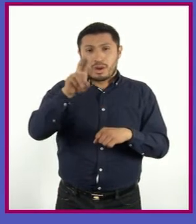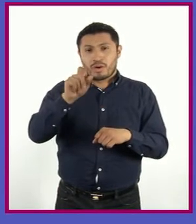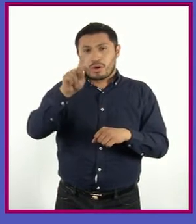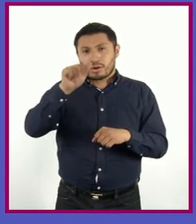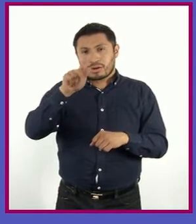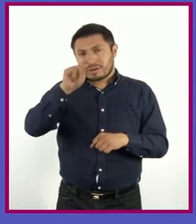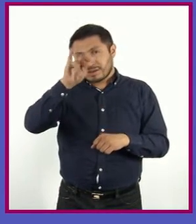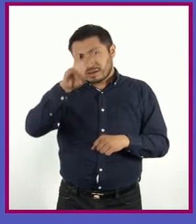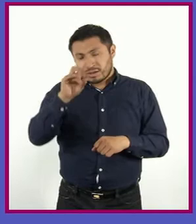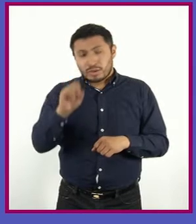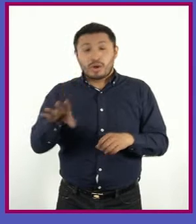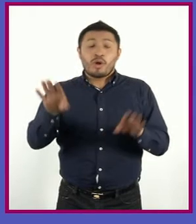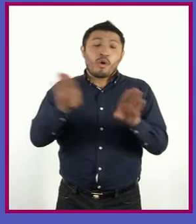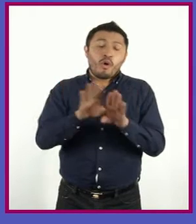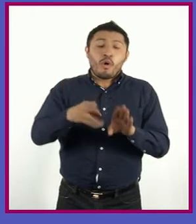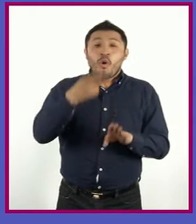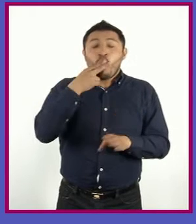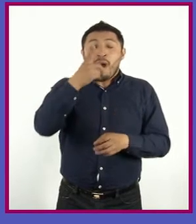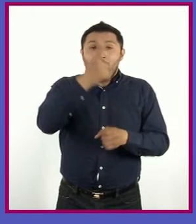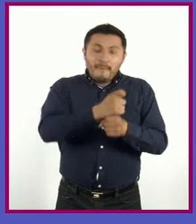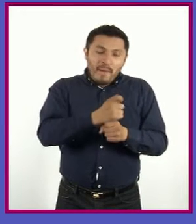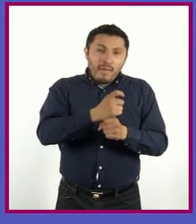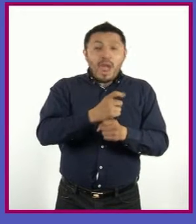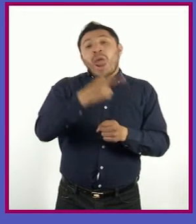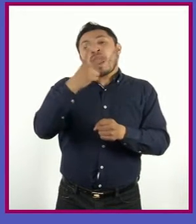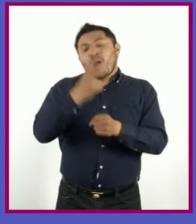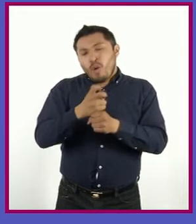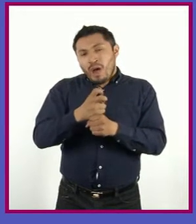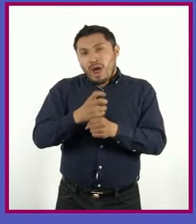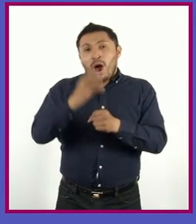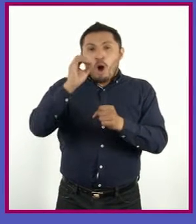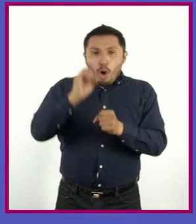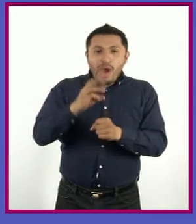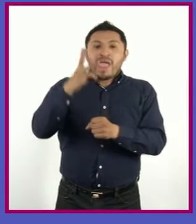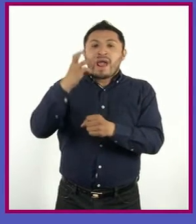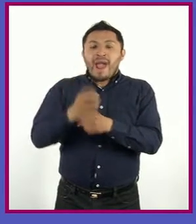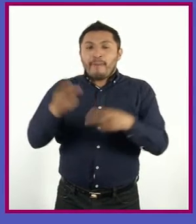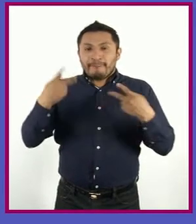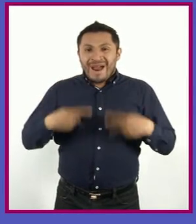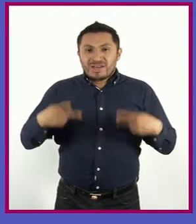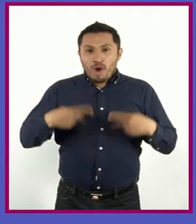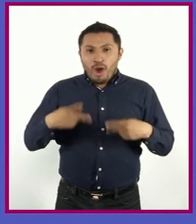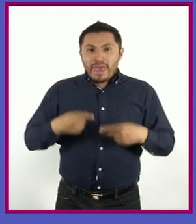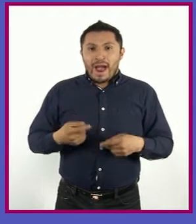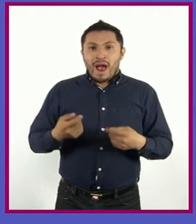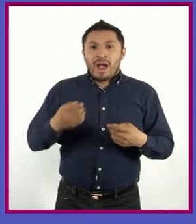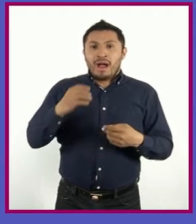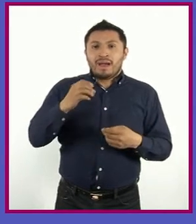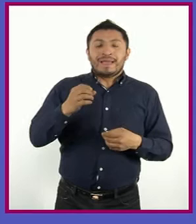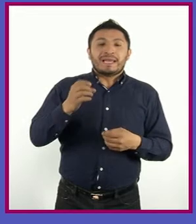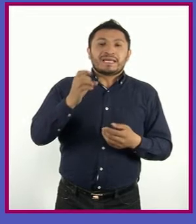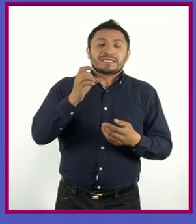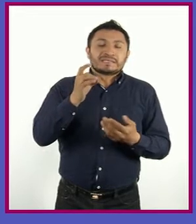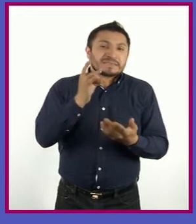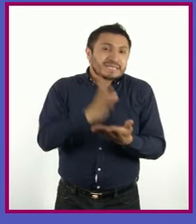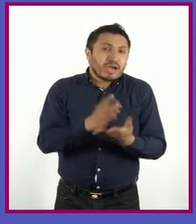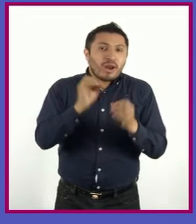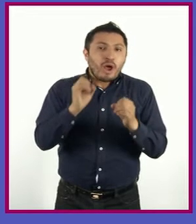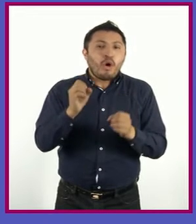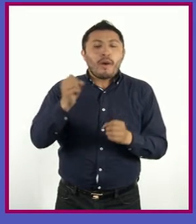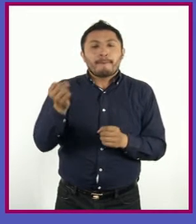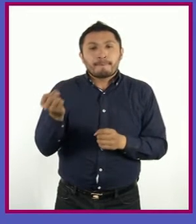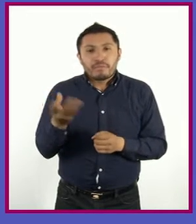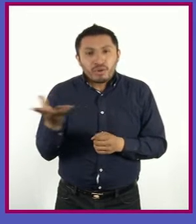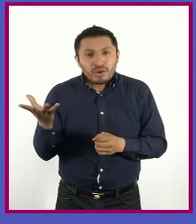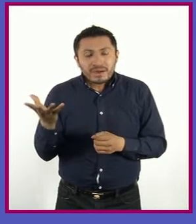si los usamos para la primera, segunda o tercera persona del singular o del plural. Los